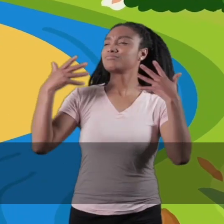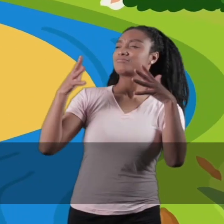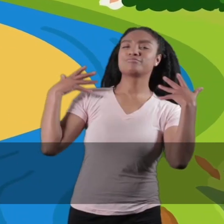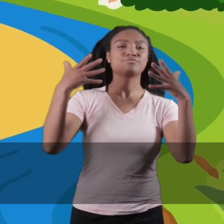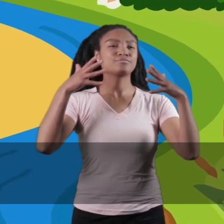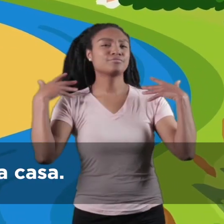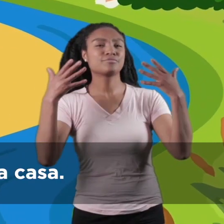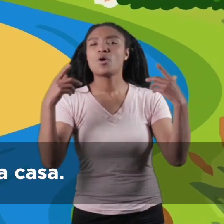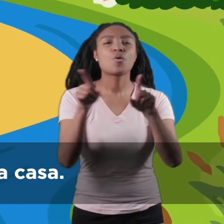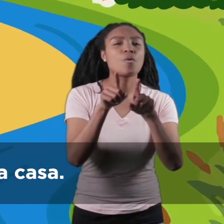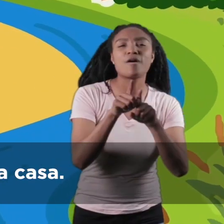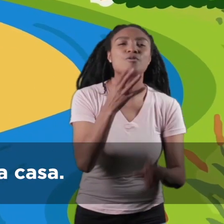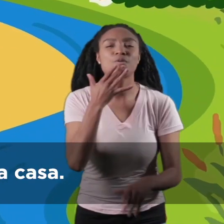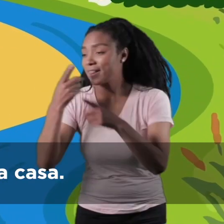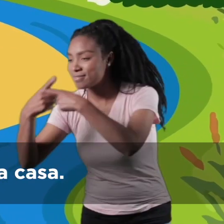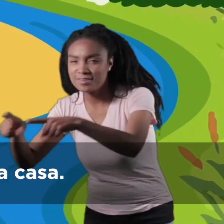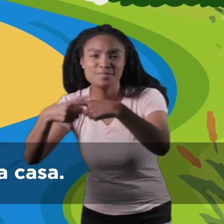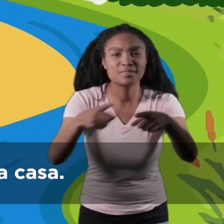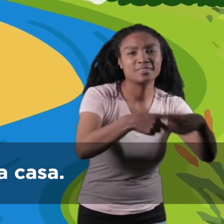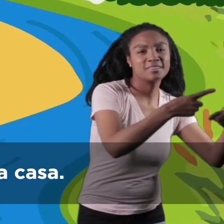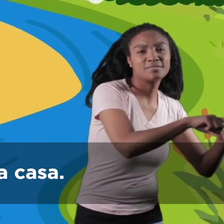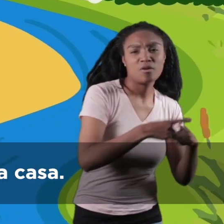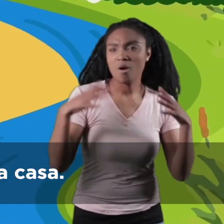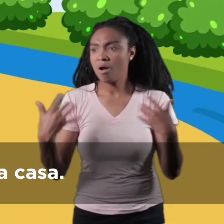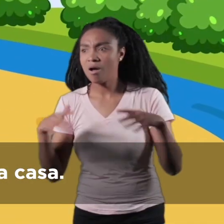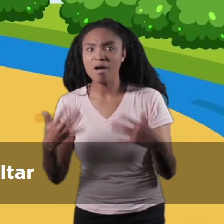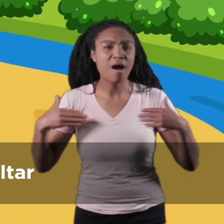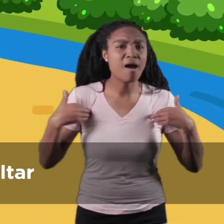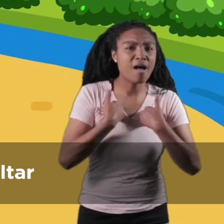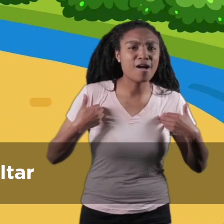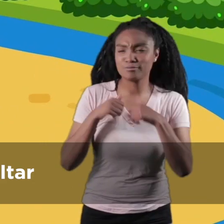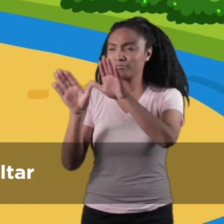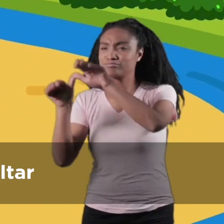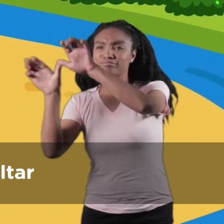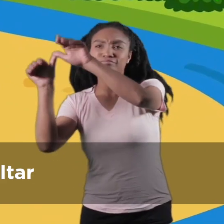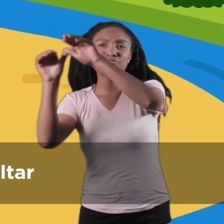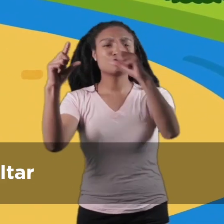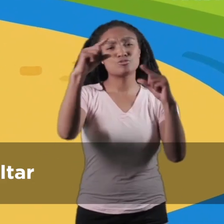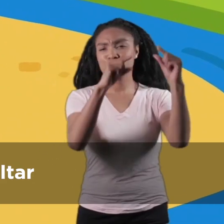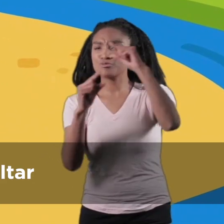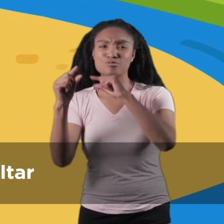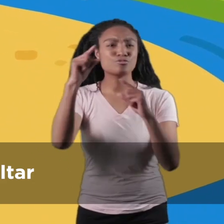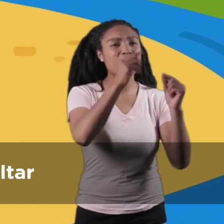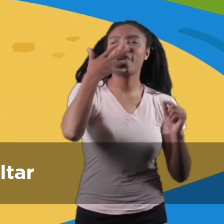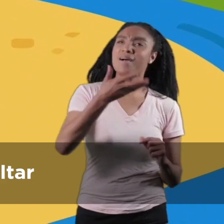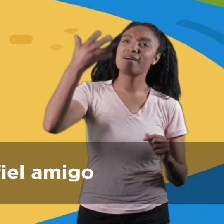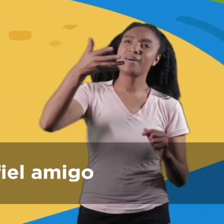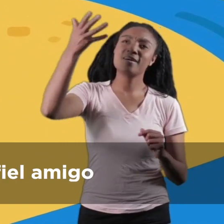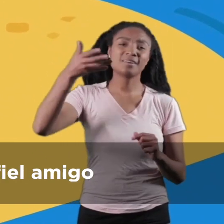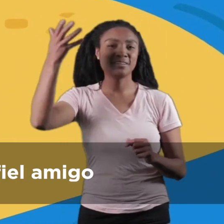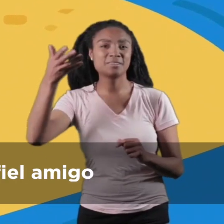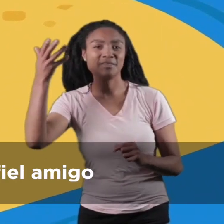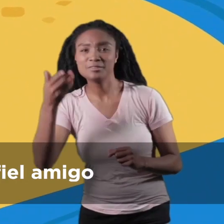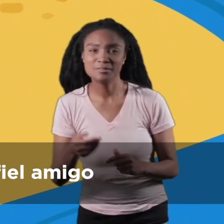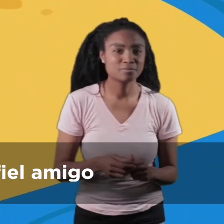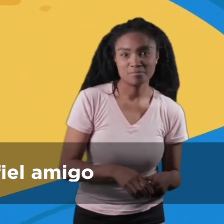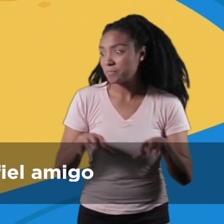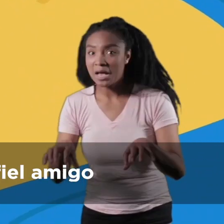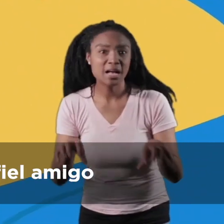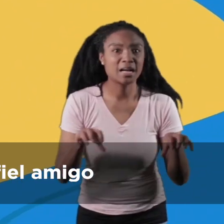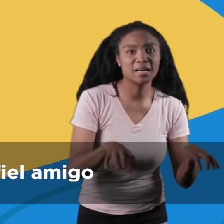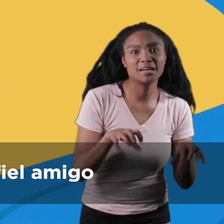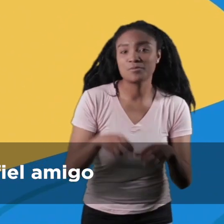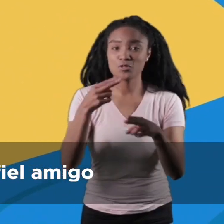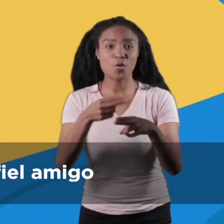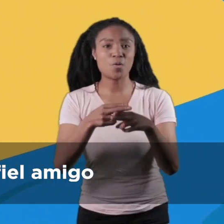claro riachuelo que pasaba muy cerca de la casa. A Serafina le gustaba saltar y correr por el campo con